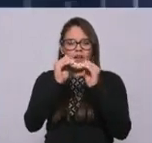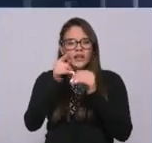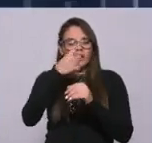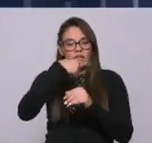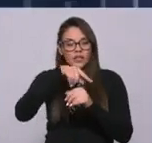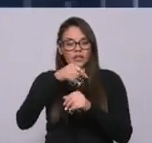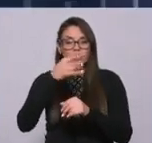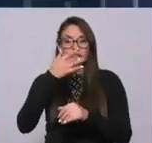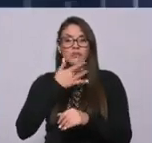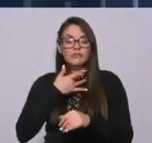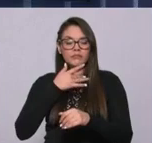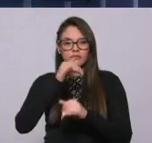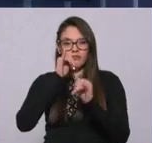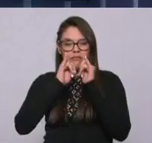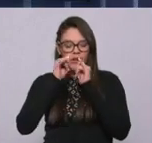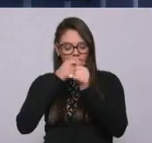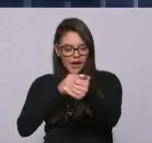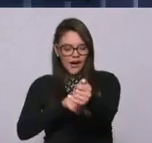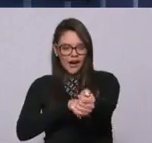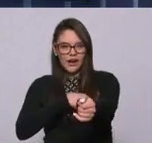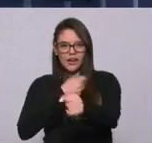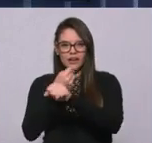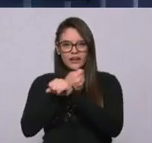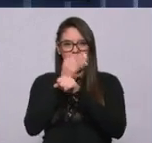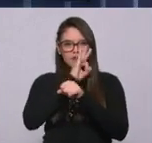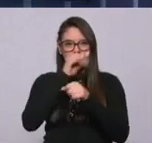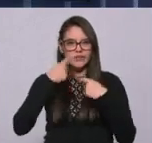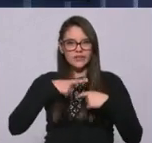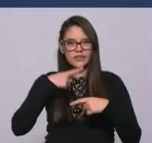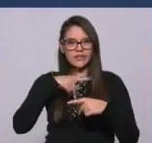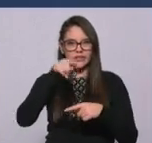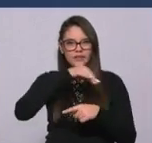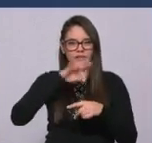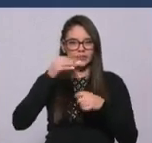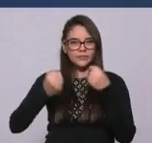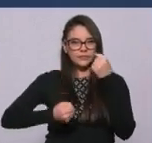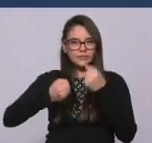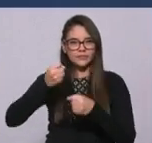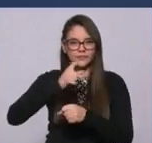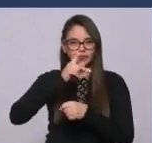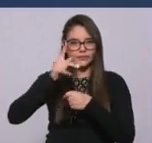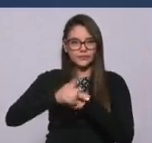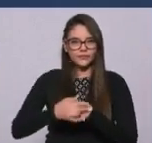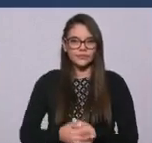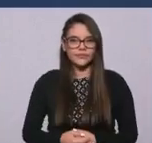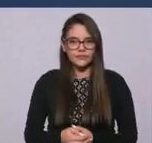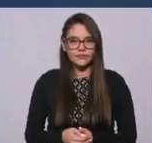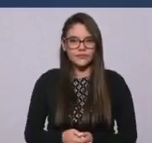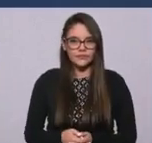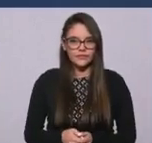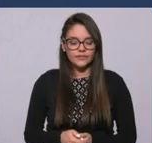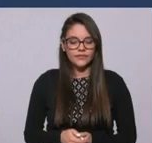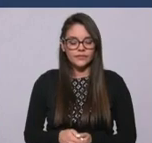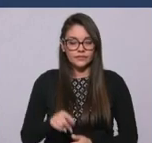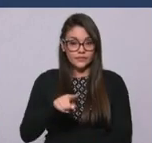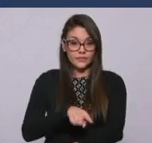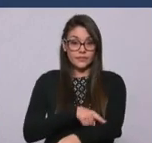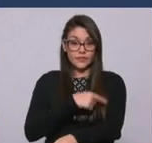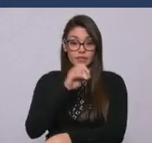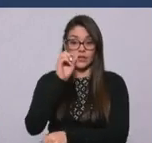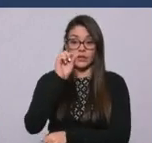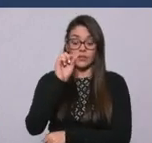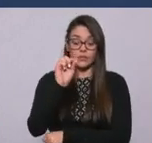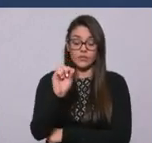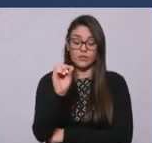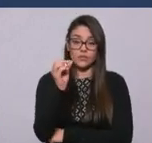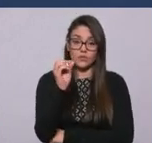sangre permitido para que una persona pueda operar un vehículo? Bueno, si hablamos de en la sangre es de